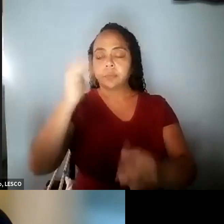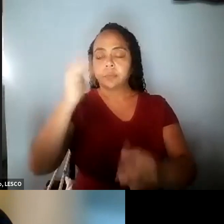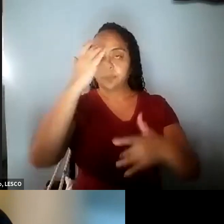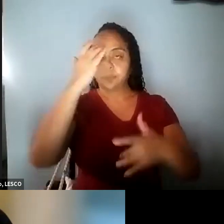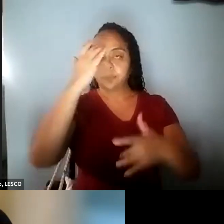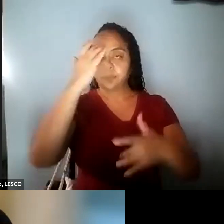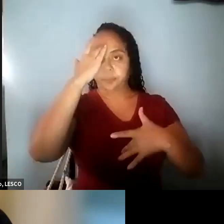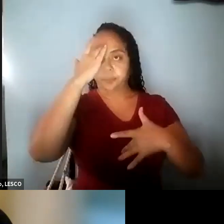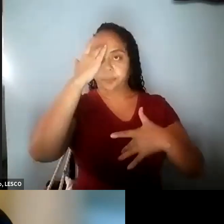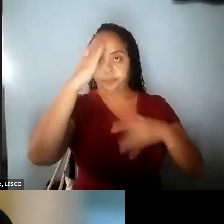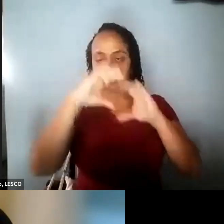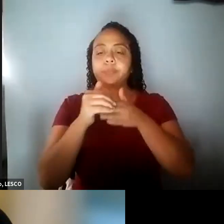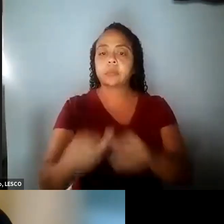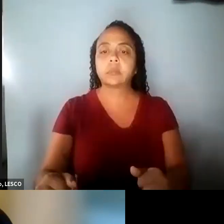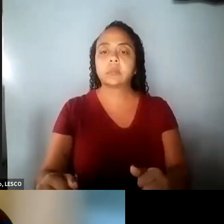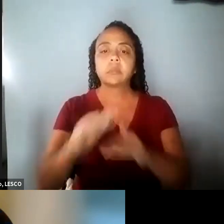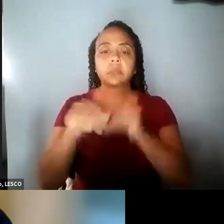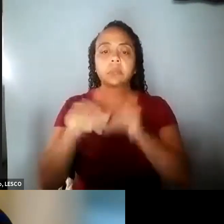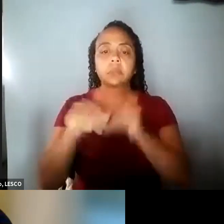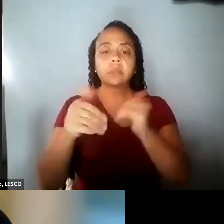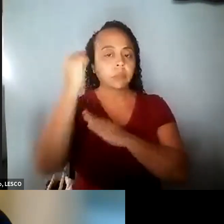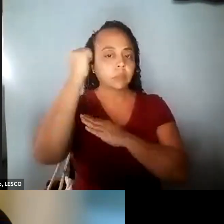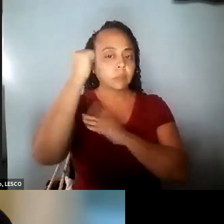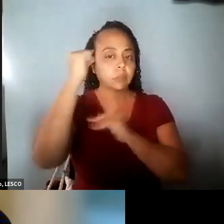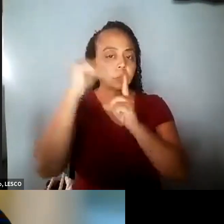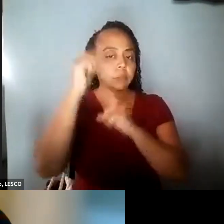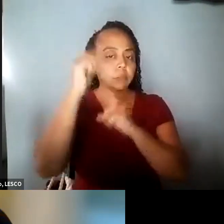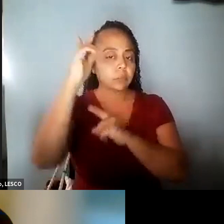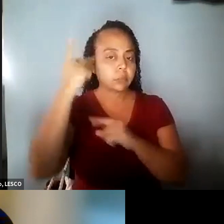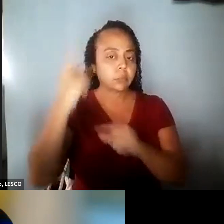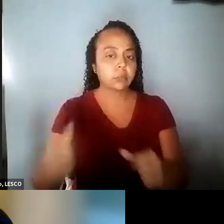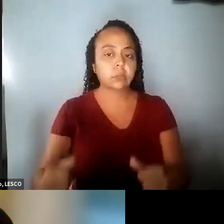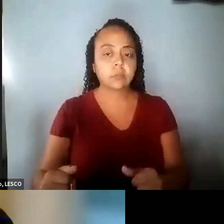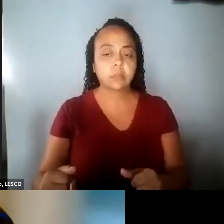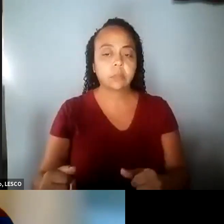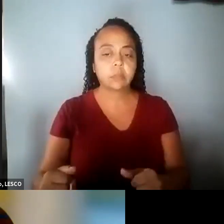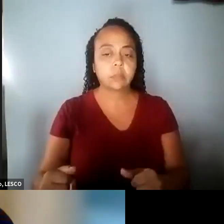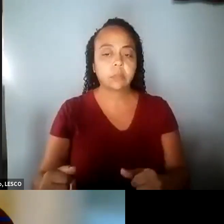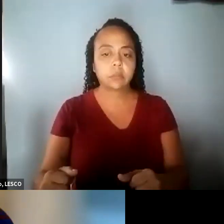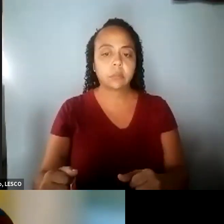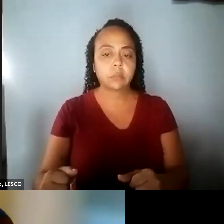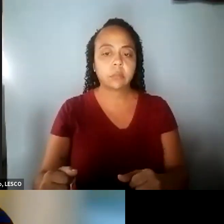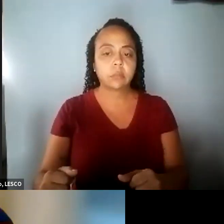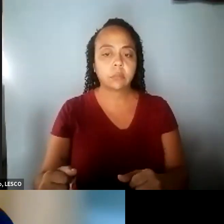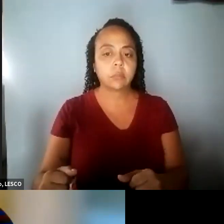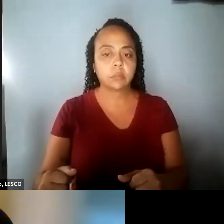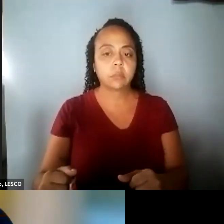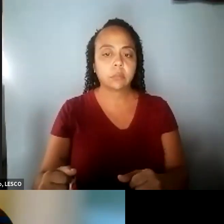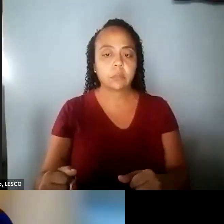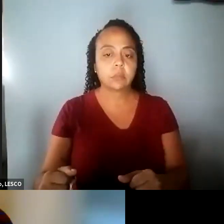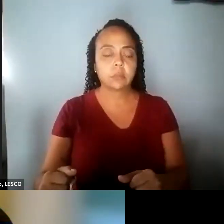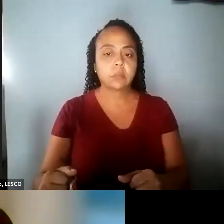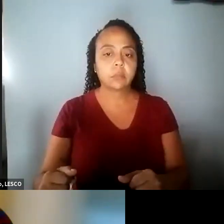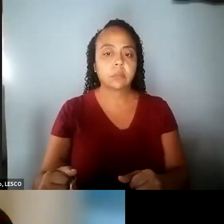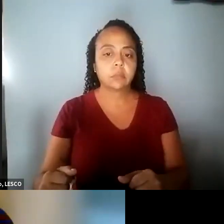impulsar todas las políticas todos los los procedimientos protocolos necesarios para nosotros tener en las crisis